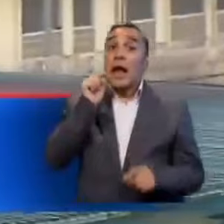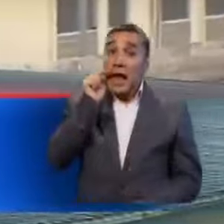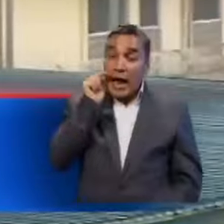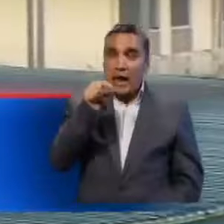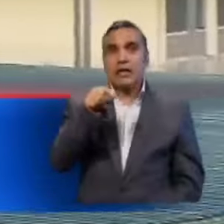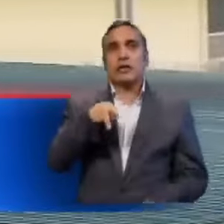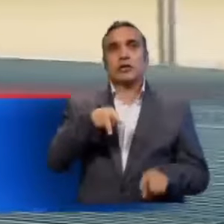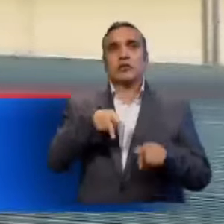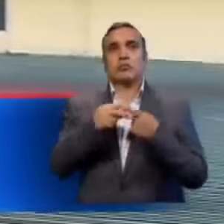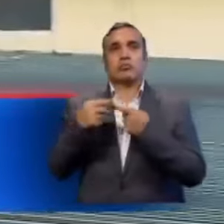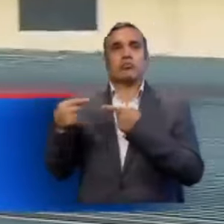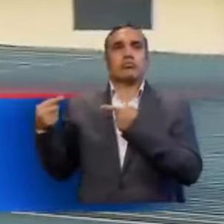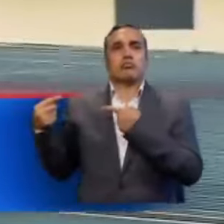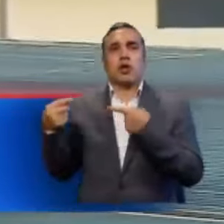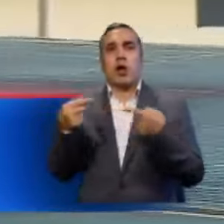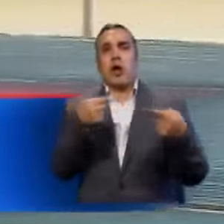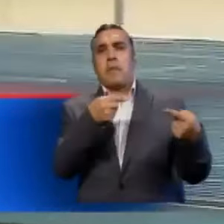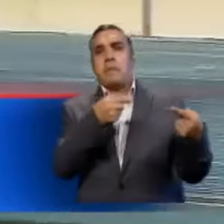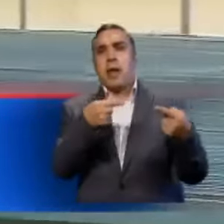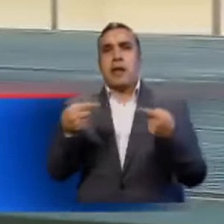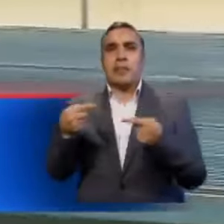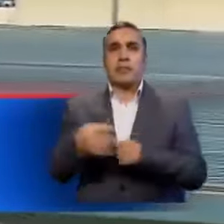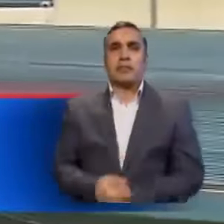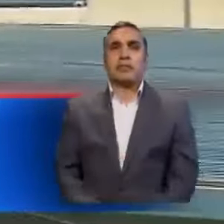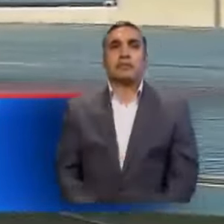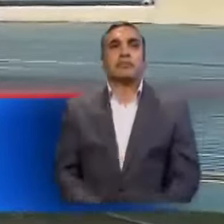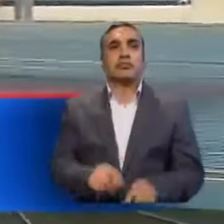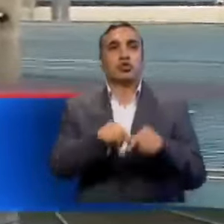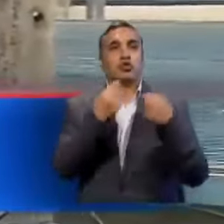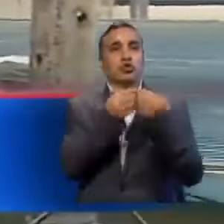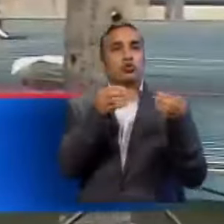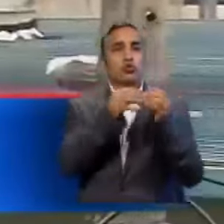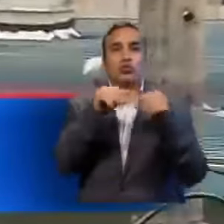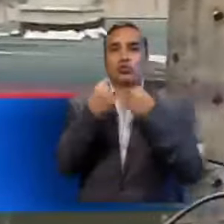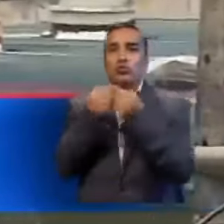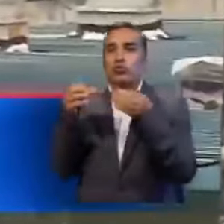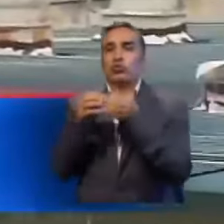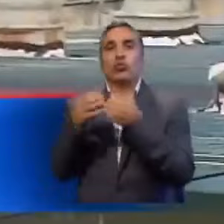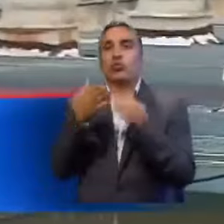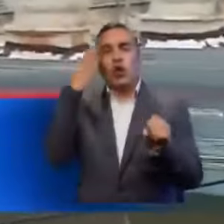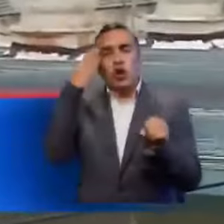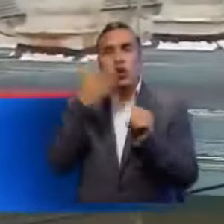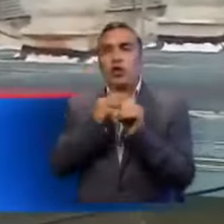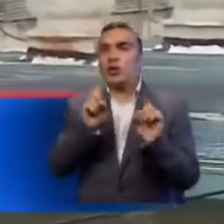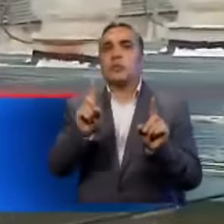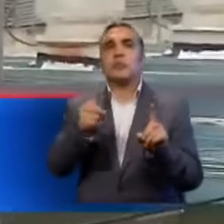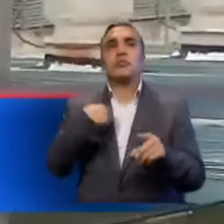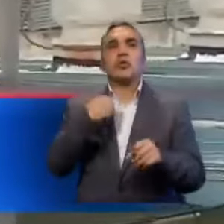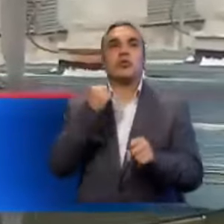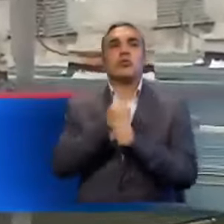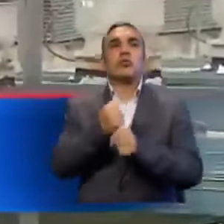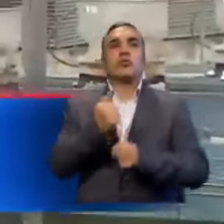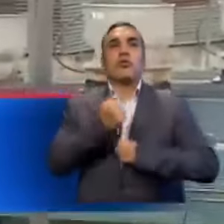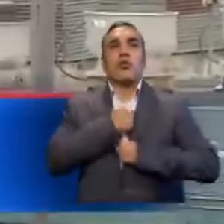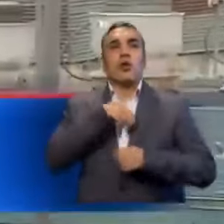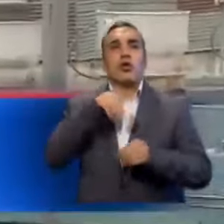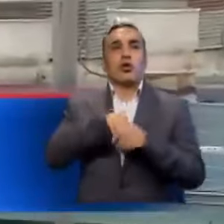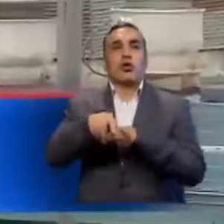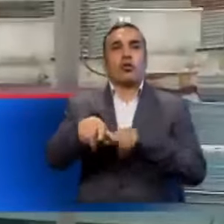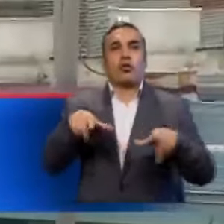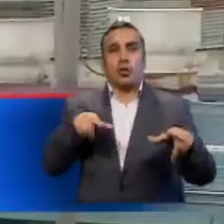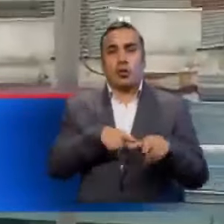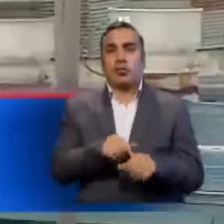donde se habría registrado este enfrentamiento entre estas bandas delictivas que buscan apoderarse de estos